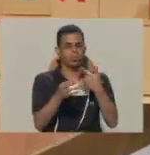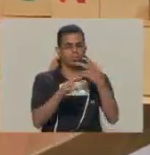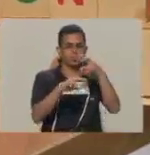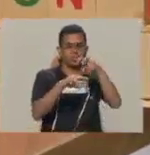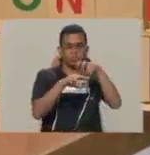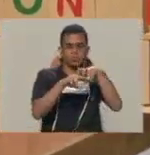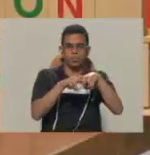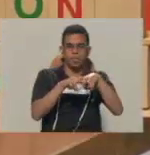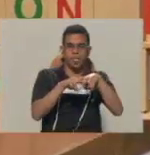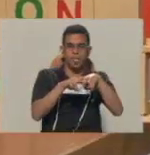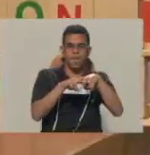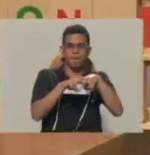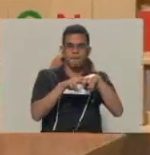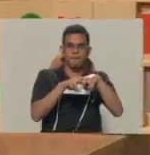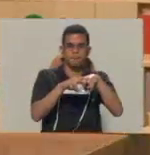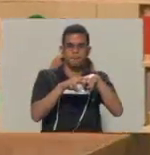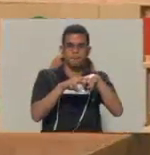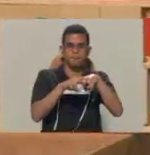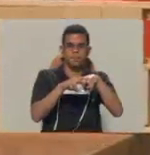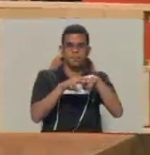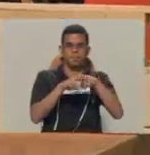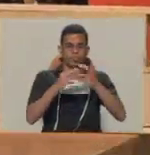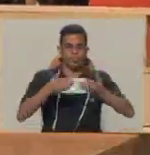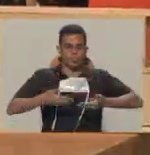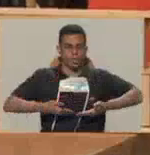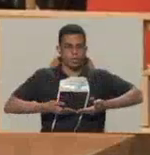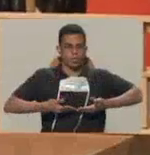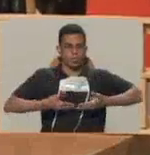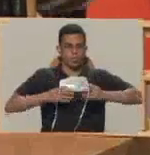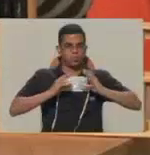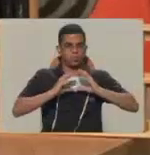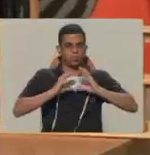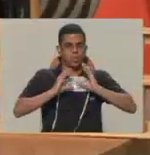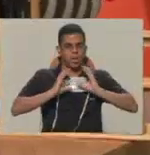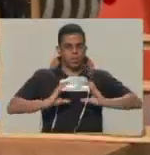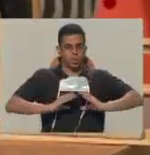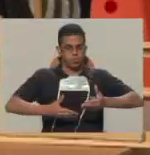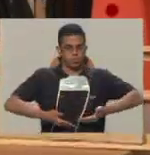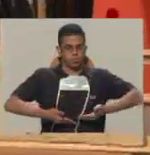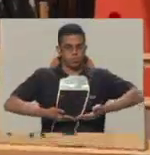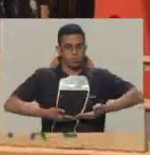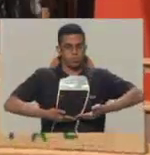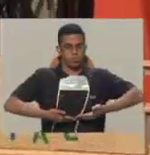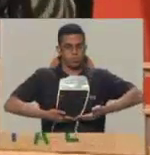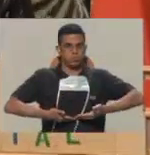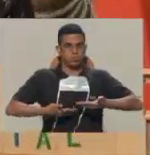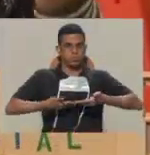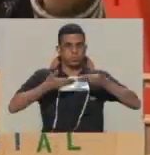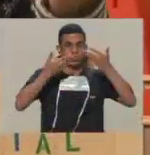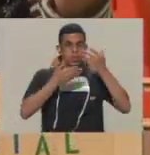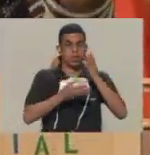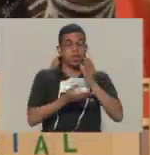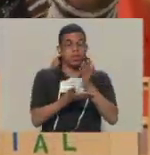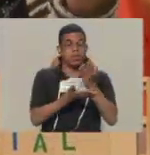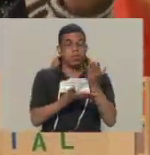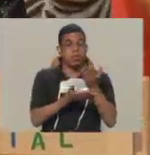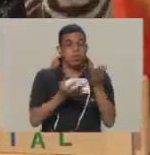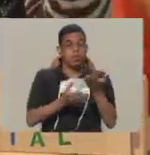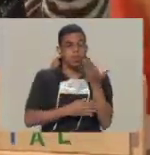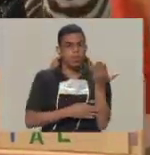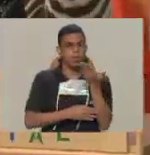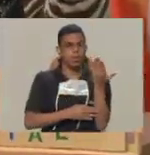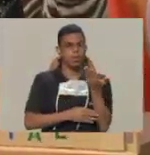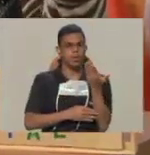Los podemos sentar. El sostén de la parte superior del tronco es importante,